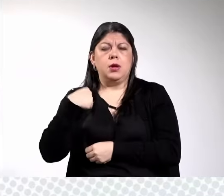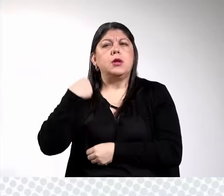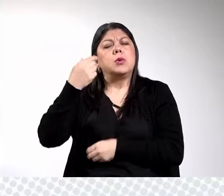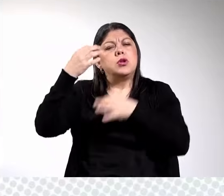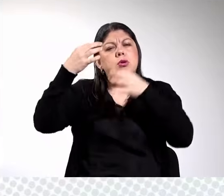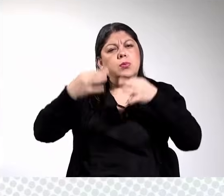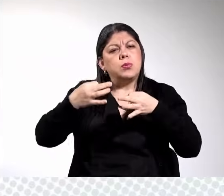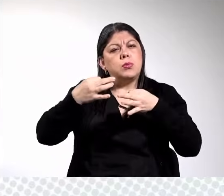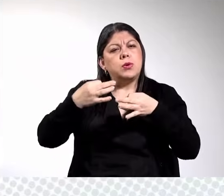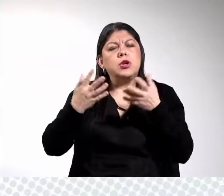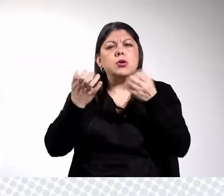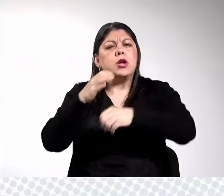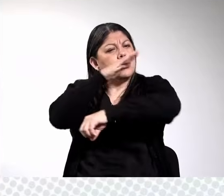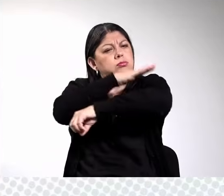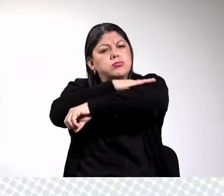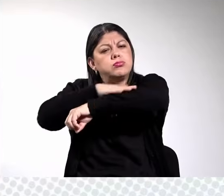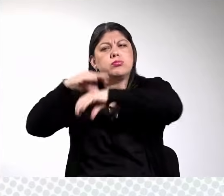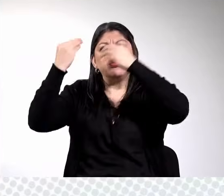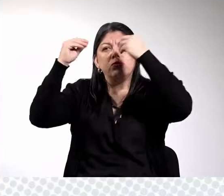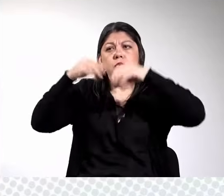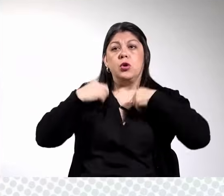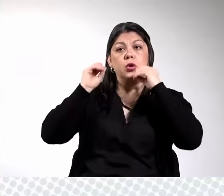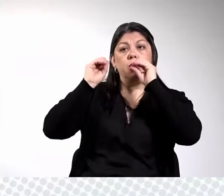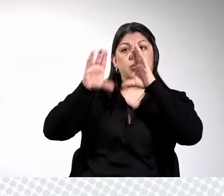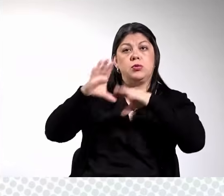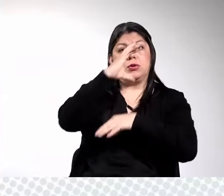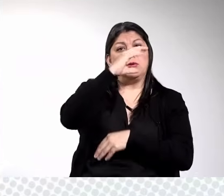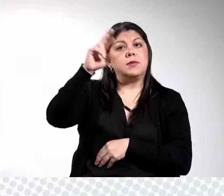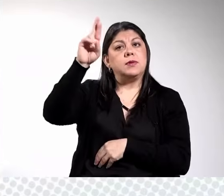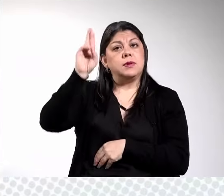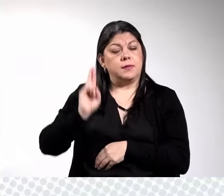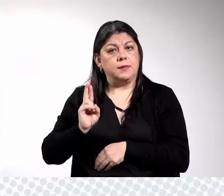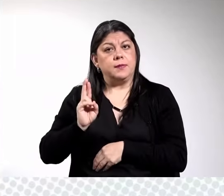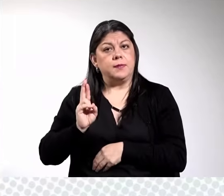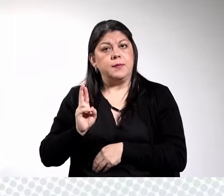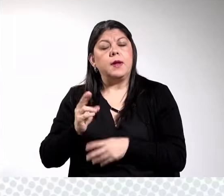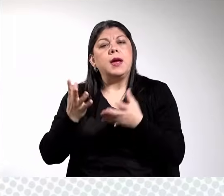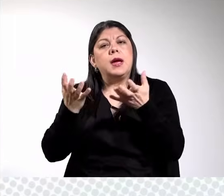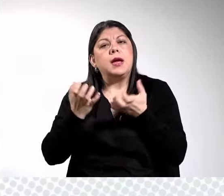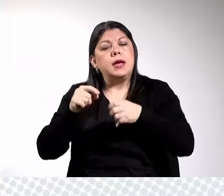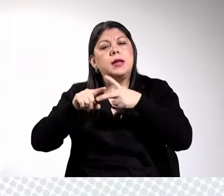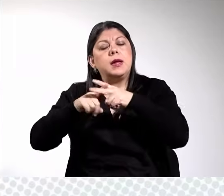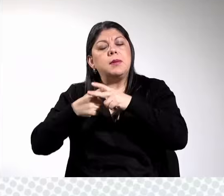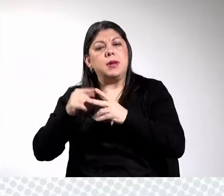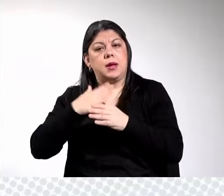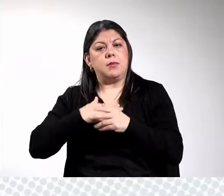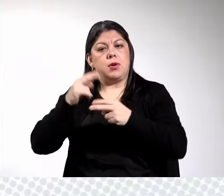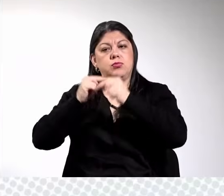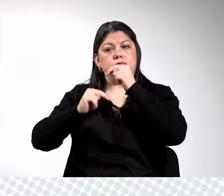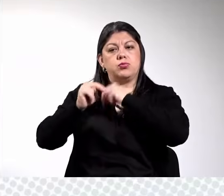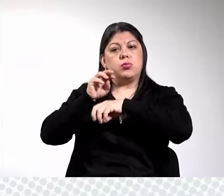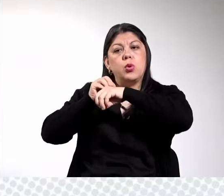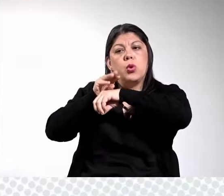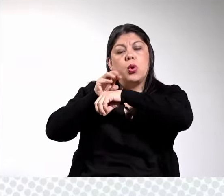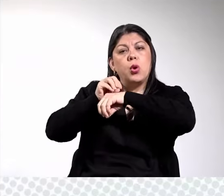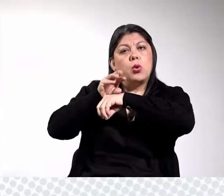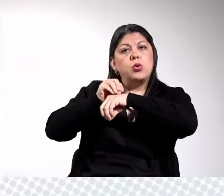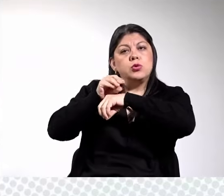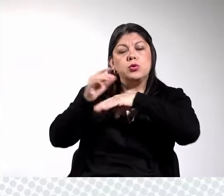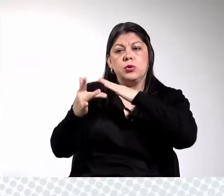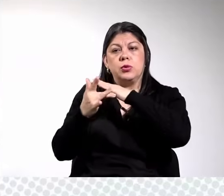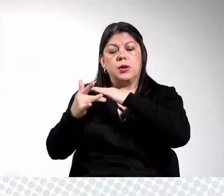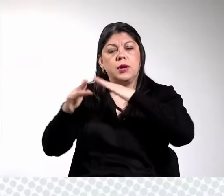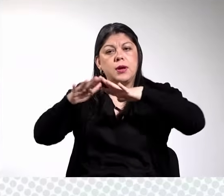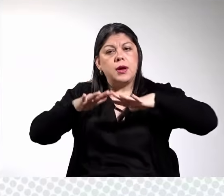yo era emprendedora. Entonces renuncié a la Universidad de Costa Rica y quise comenzar mi empresa de consultoría técnica especializada en las